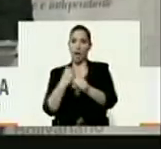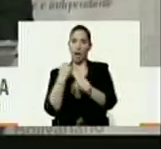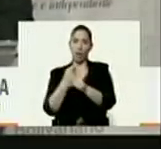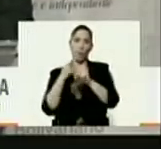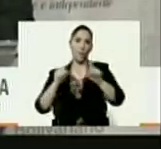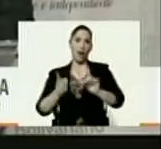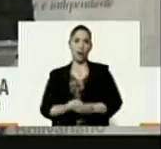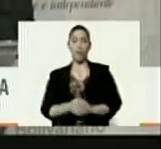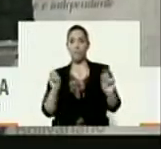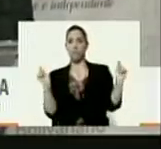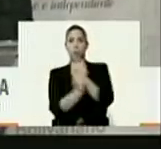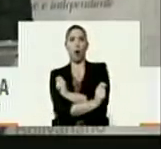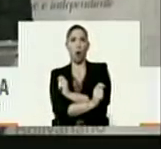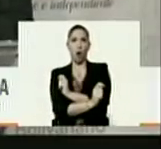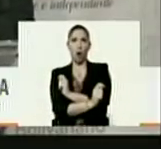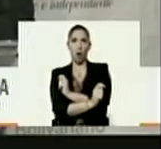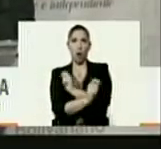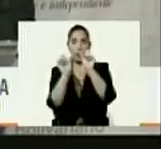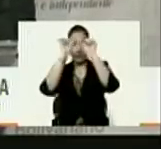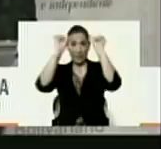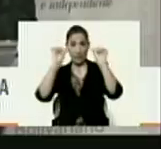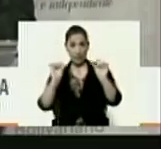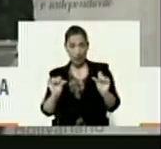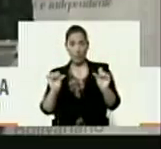para transformar el sistema